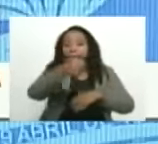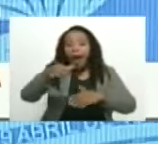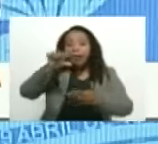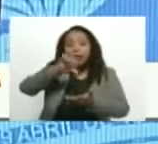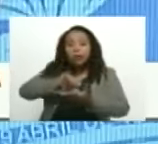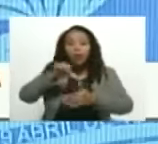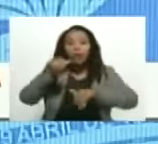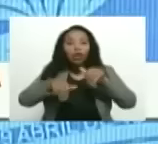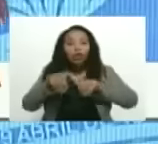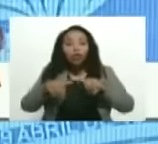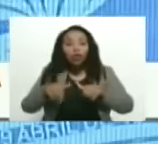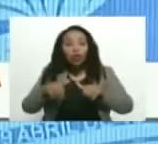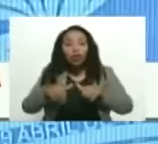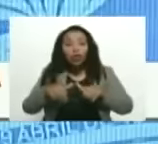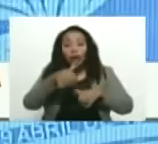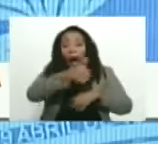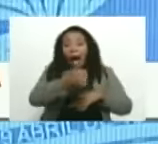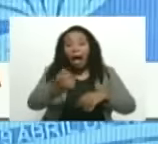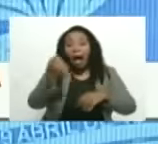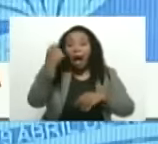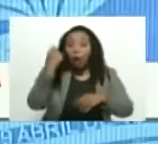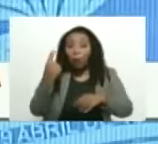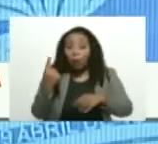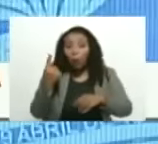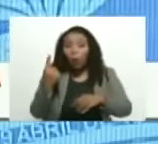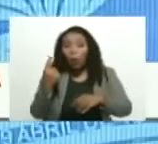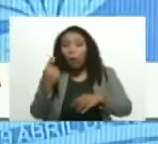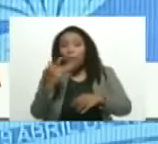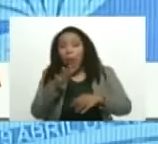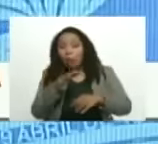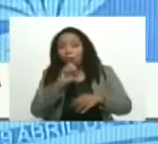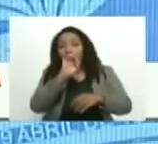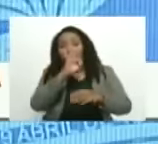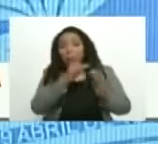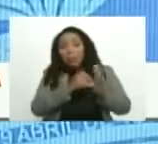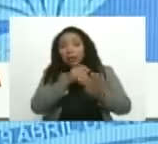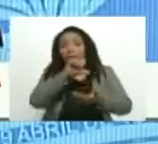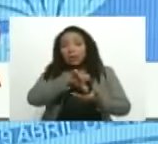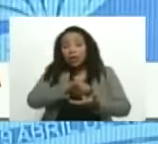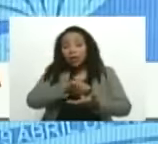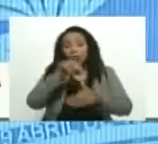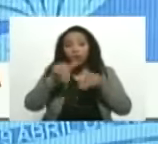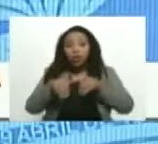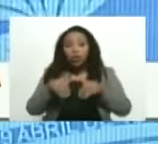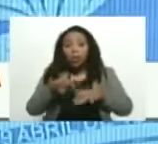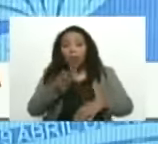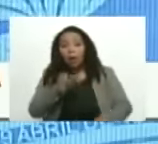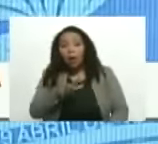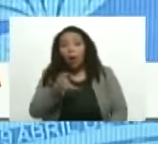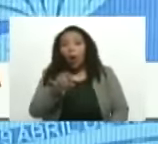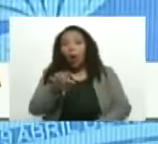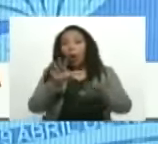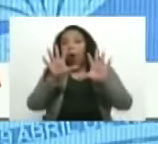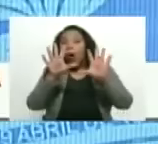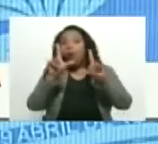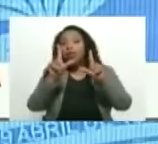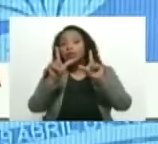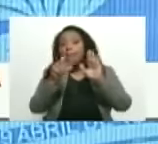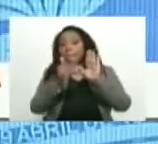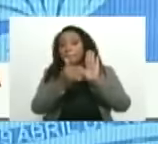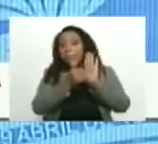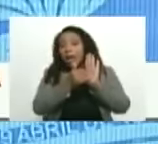de votación, de cada uno de los casi, de los un poco más de 3.000 centros de votación, llegó a ser de